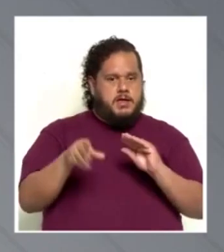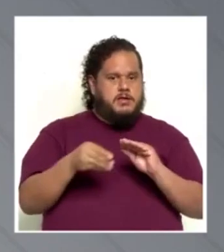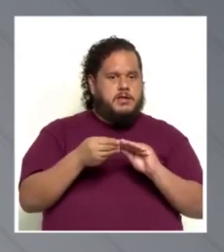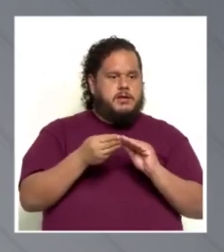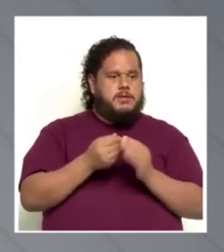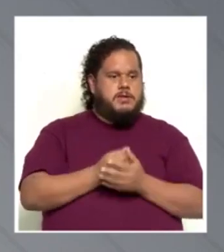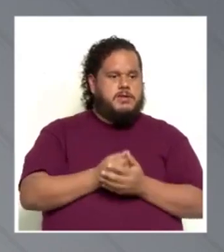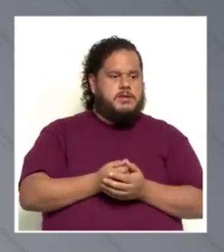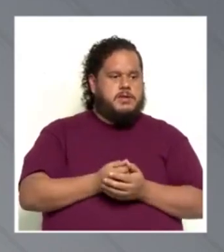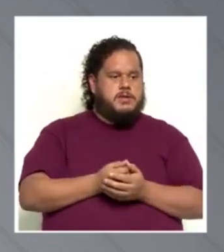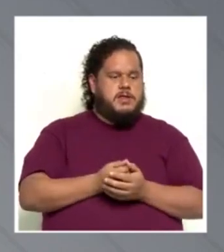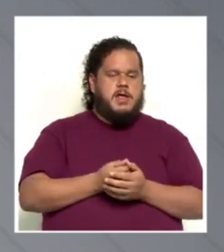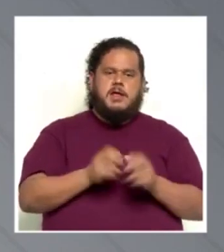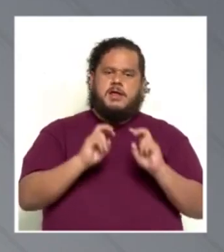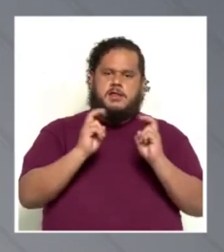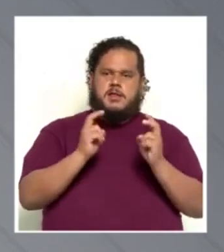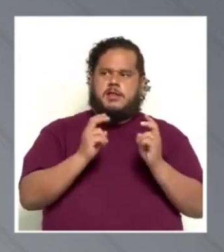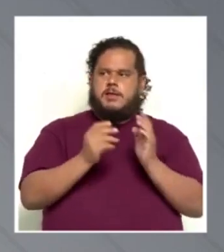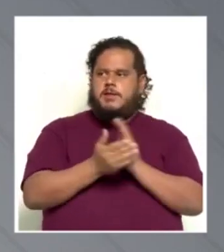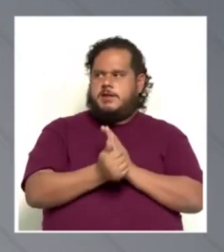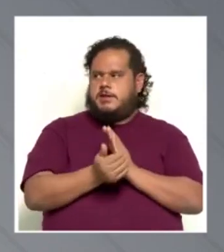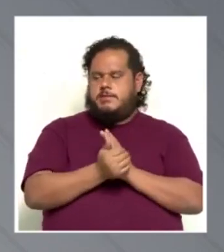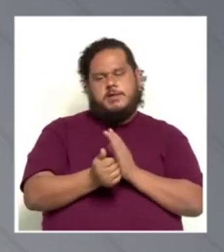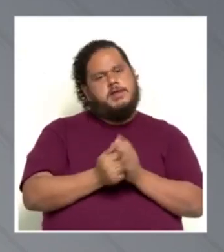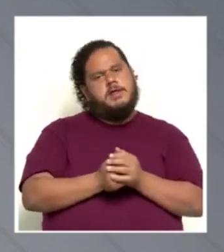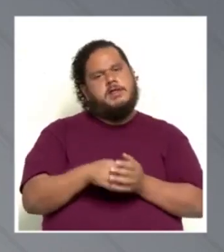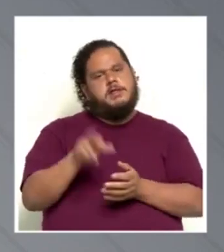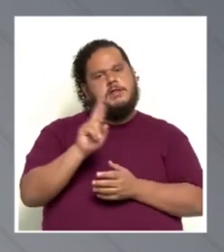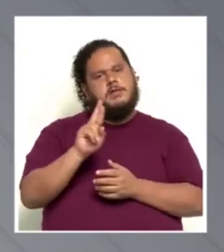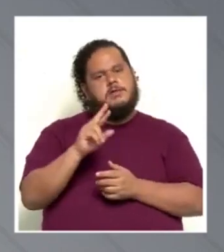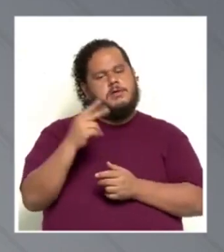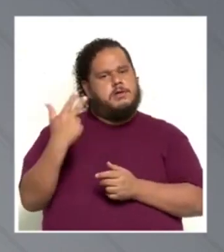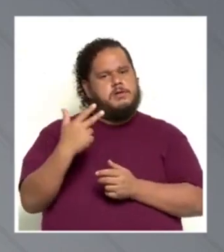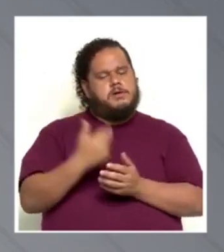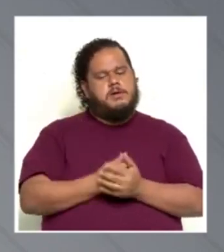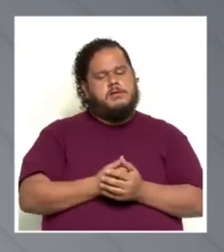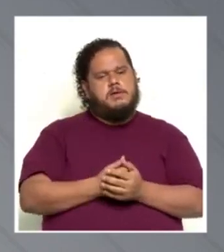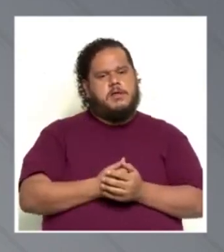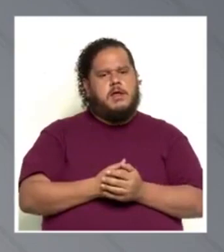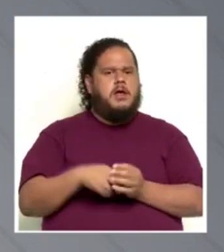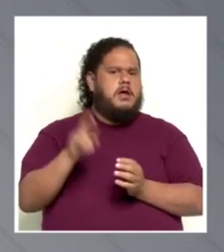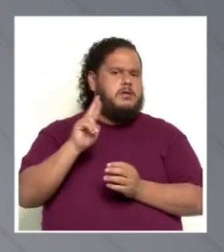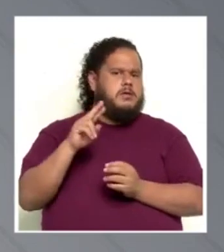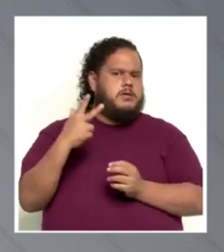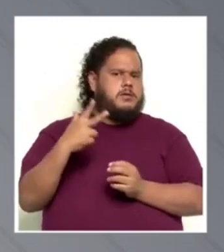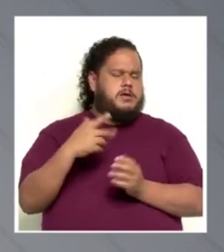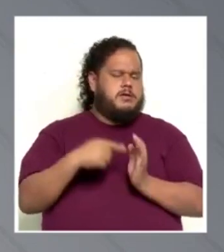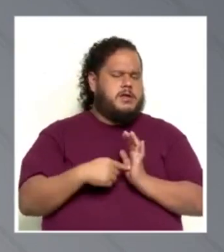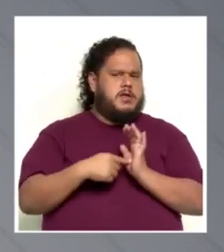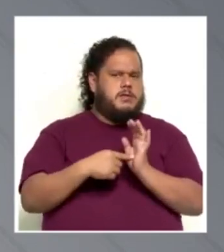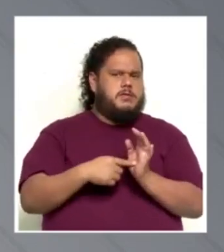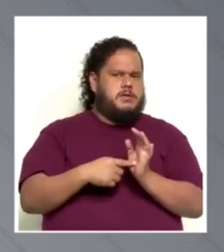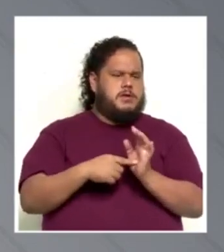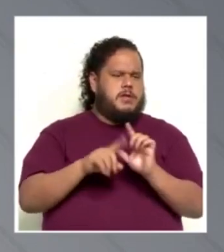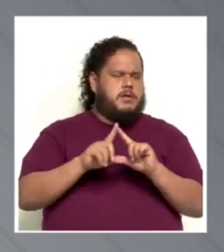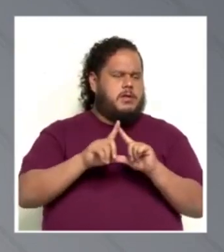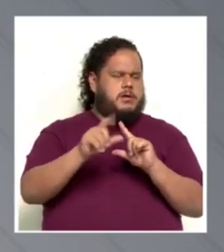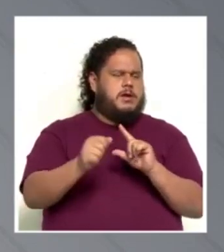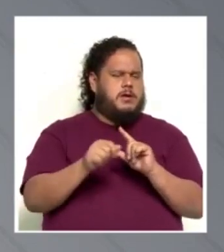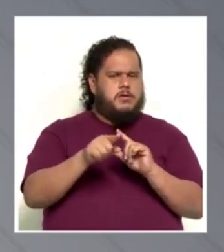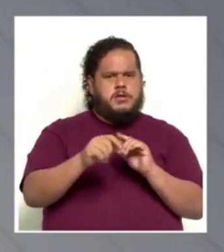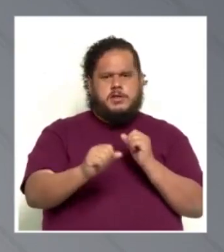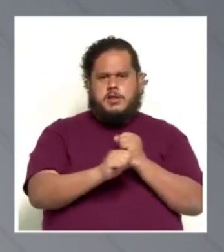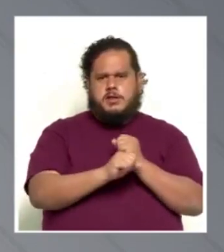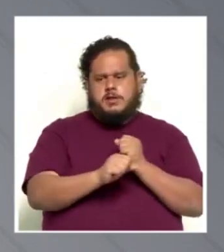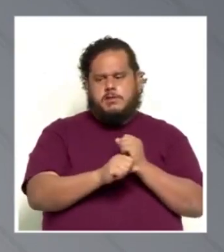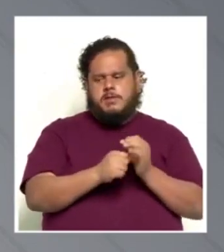Adicionalmente está el tema de las capacidades de don Rodrigo, que don Rodrigo ha demostrado a lo largo de esta